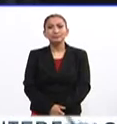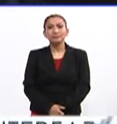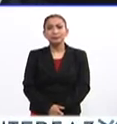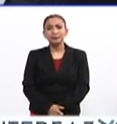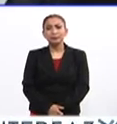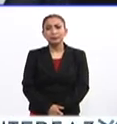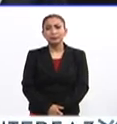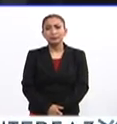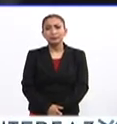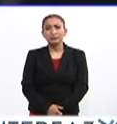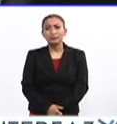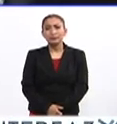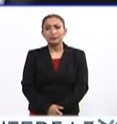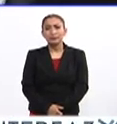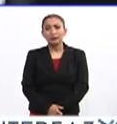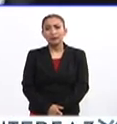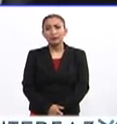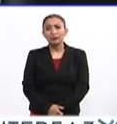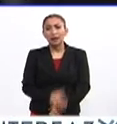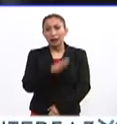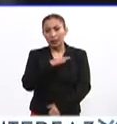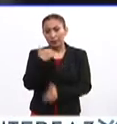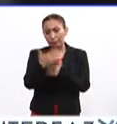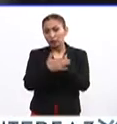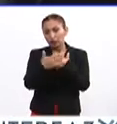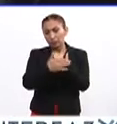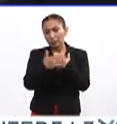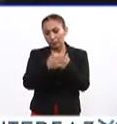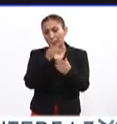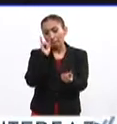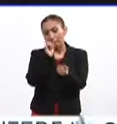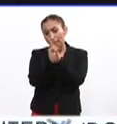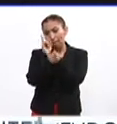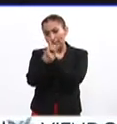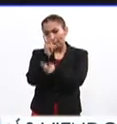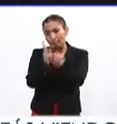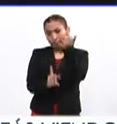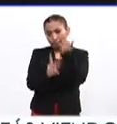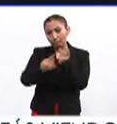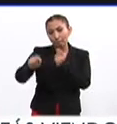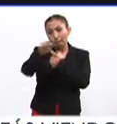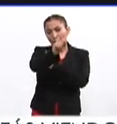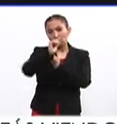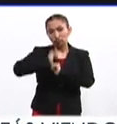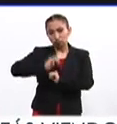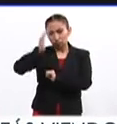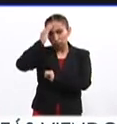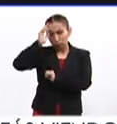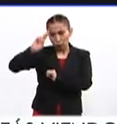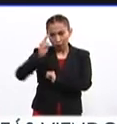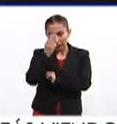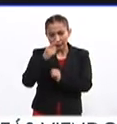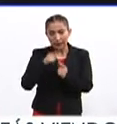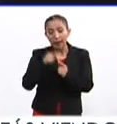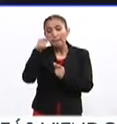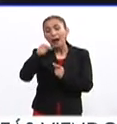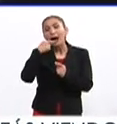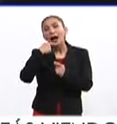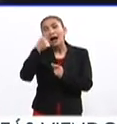se va a hablar con los rectores